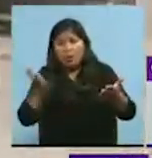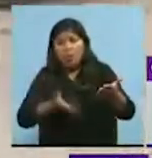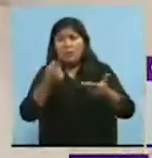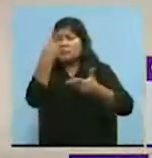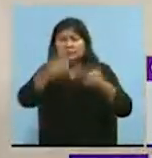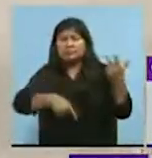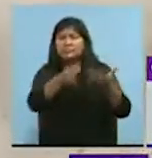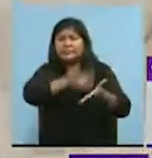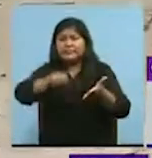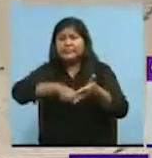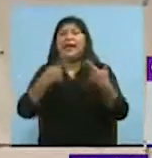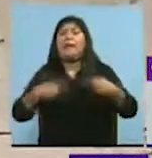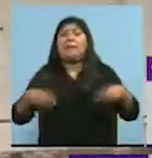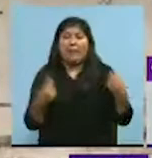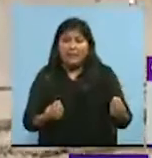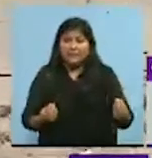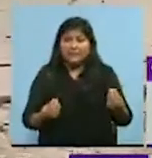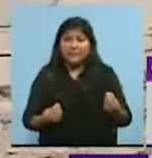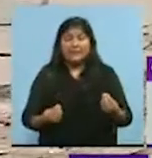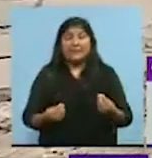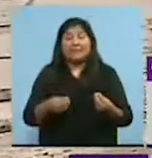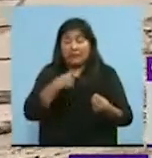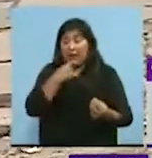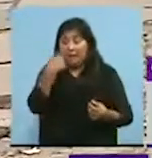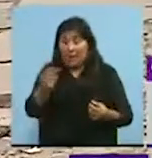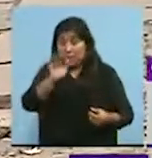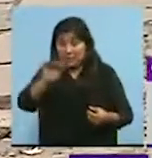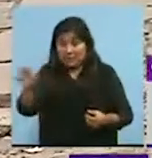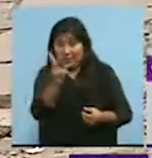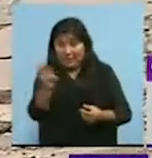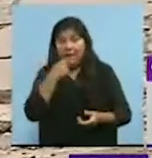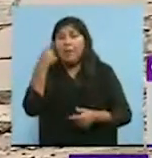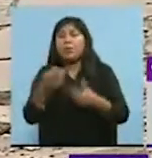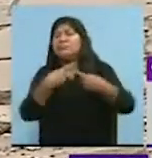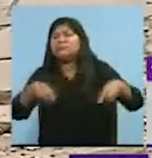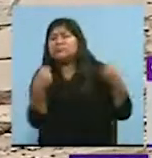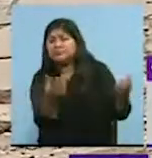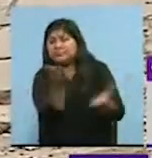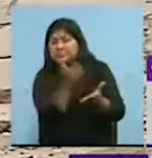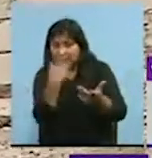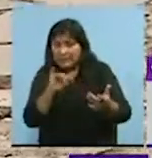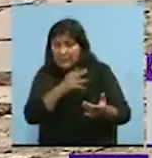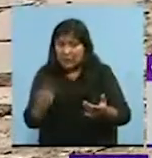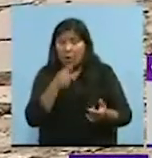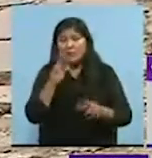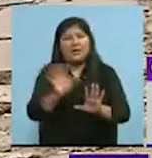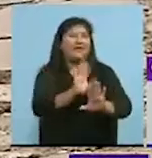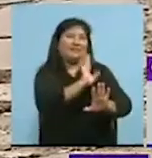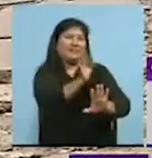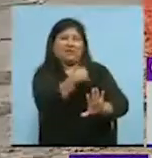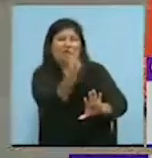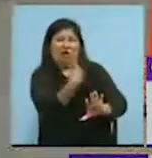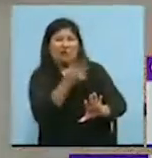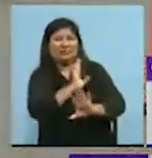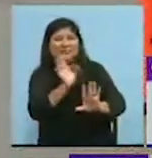los encargados, dicen que están probando estos equipos que próximamente ya se van a instalar en puestos móviles en